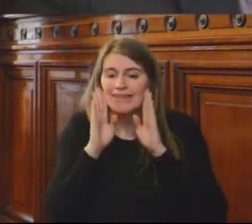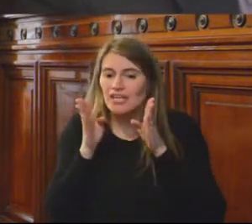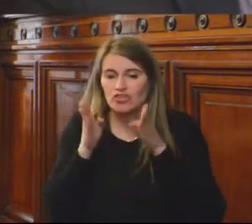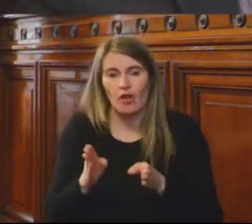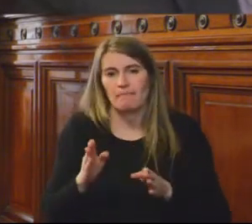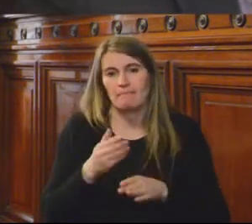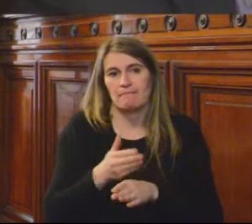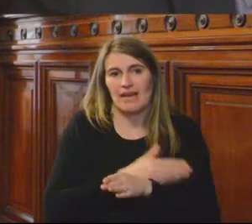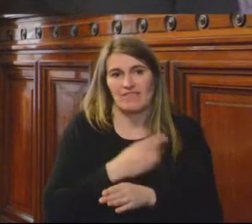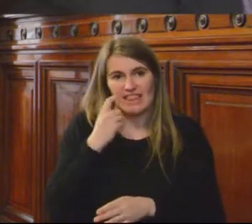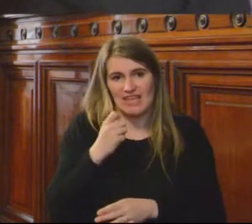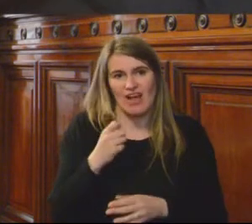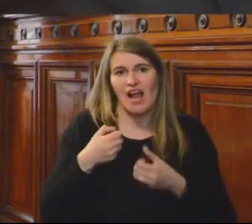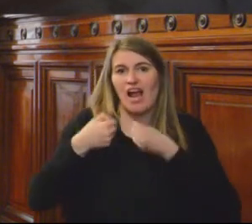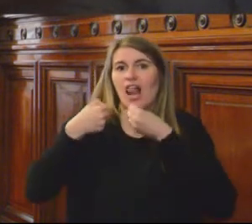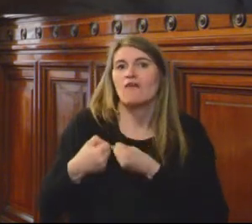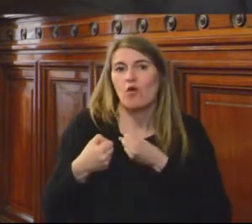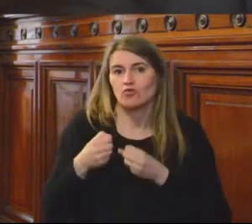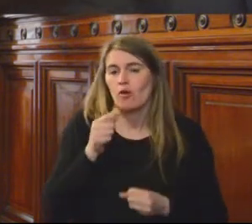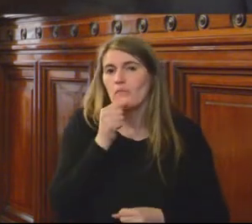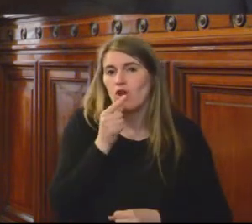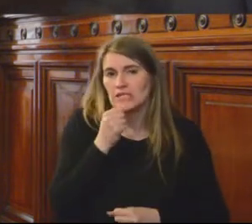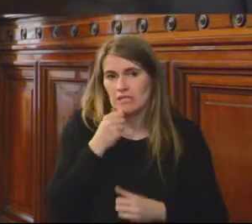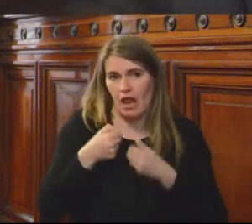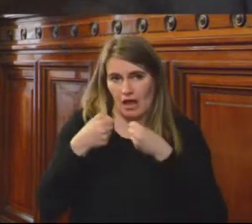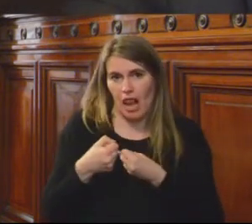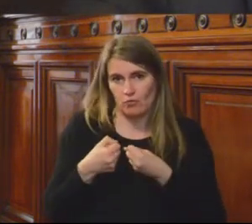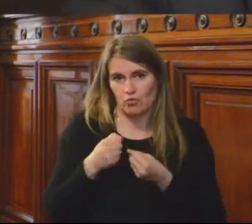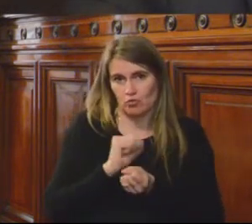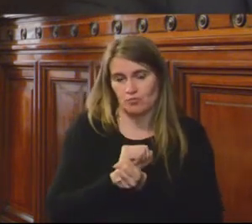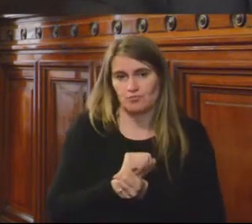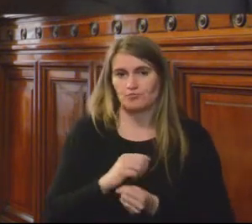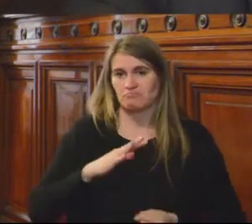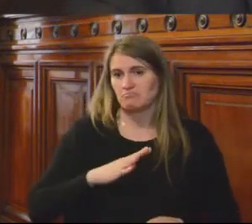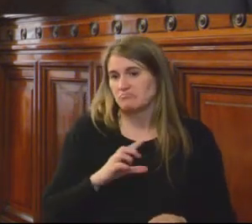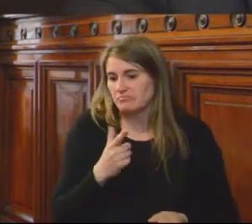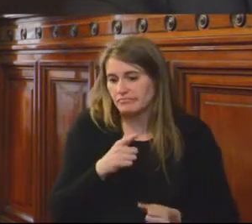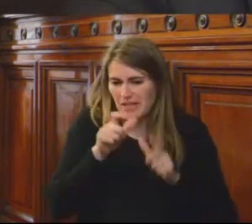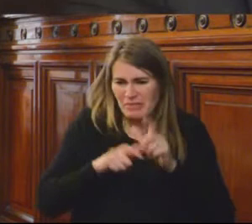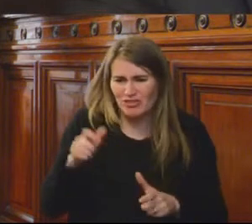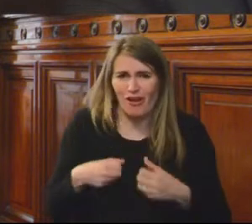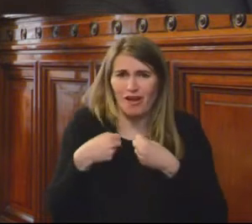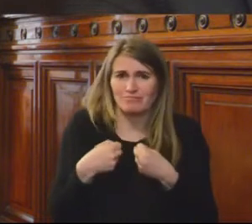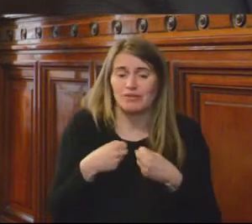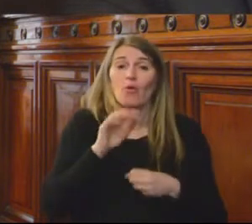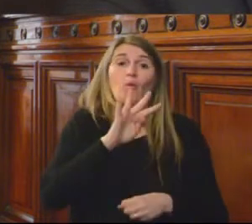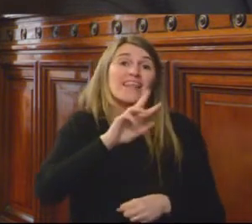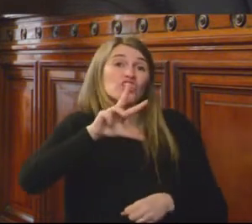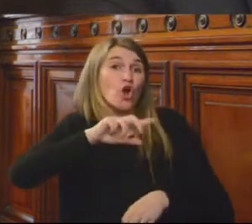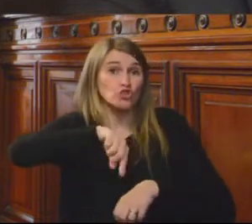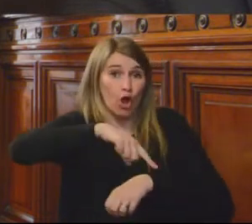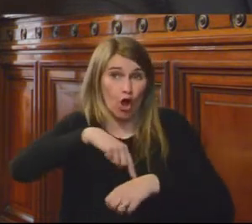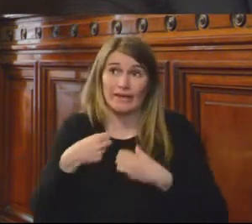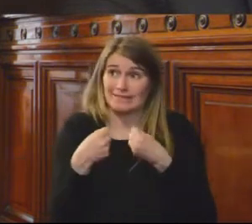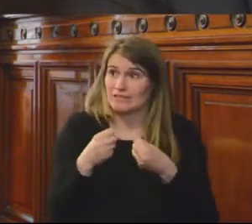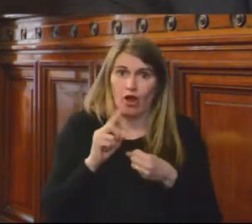valga decir, calabozos policiales que no reúnen ningún tipo de condiciones para tener personas ahí por más de 48 horas y que